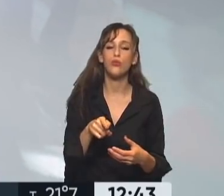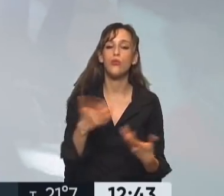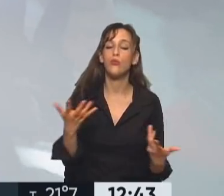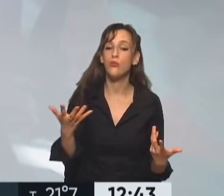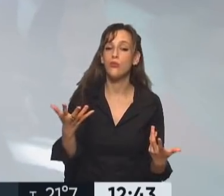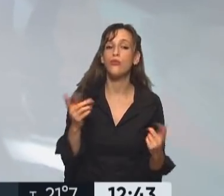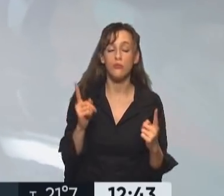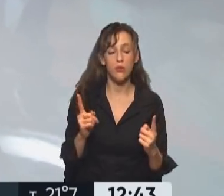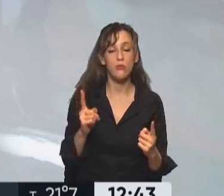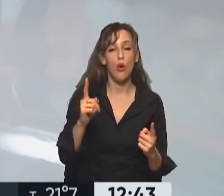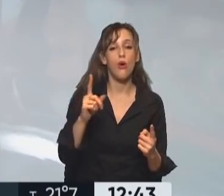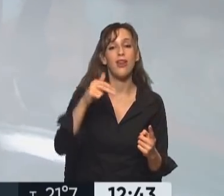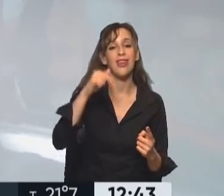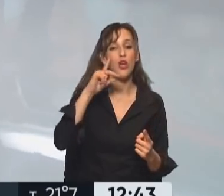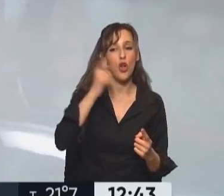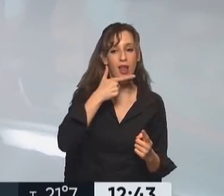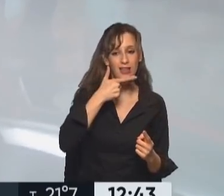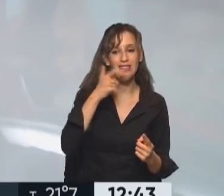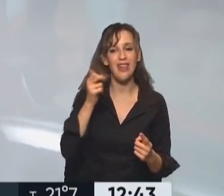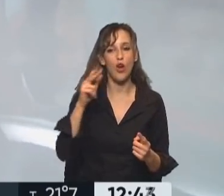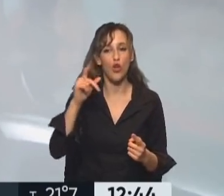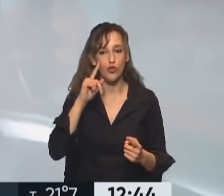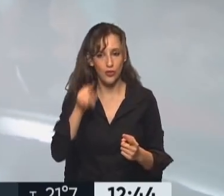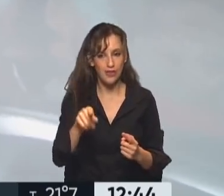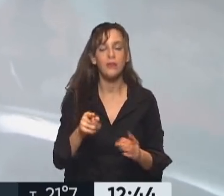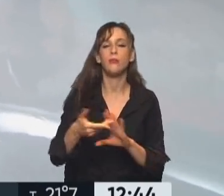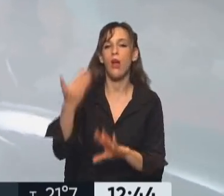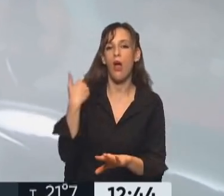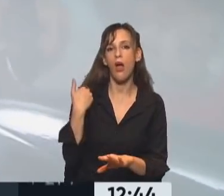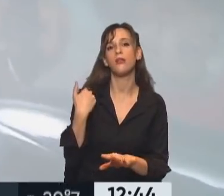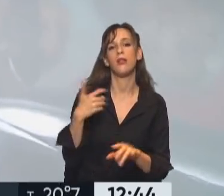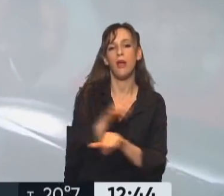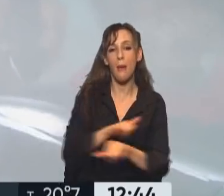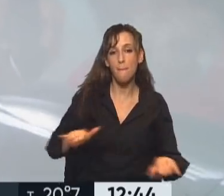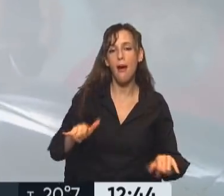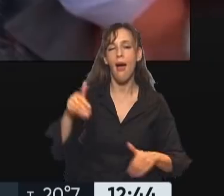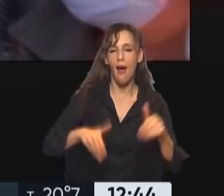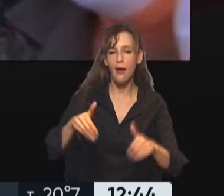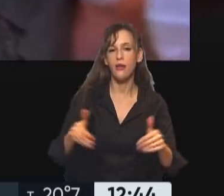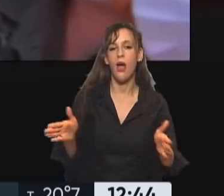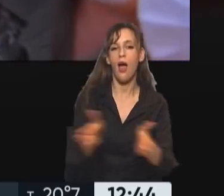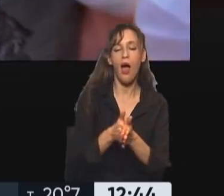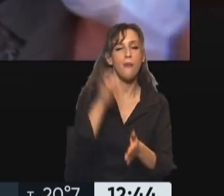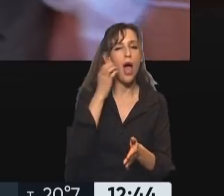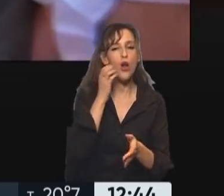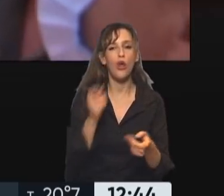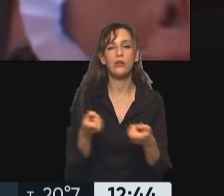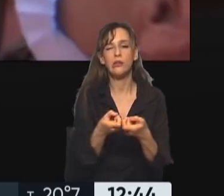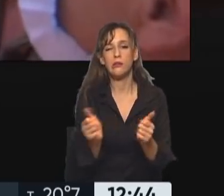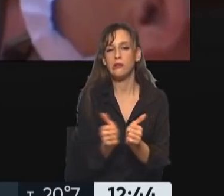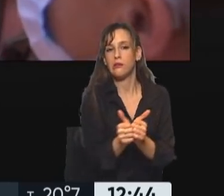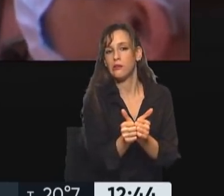mano de Nicolas Sarkozy, que se alió a Macron durante el último tramo de la campaña, un poco en las sombras, pero un poco también